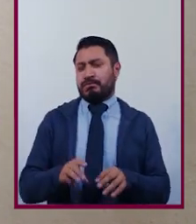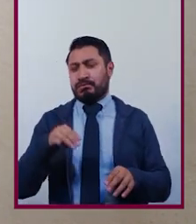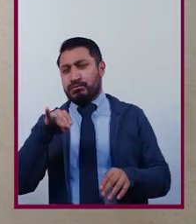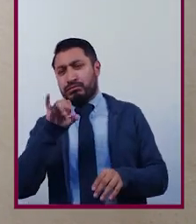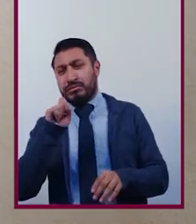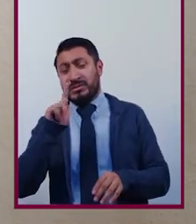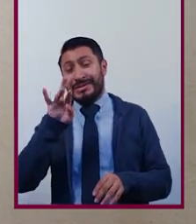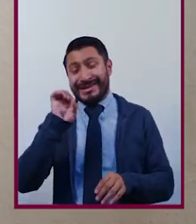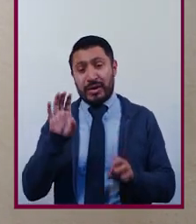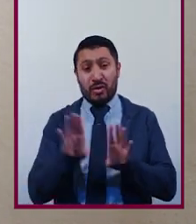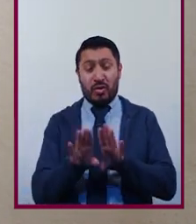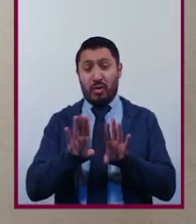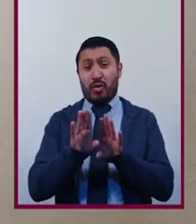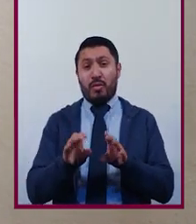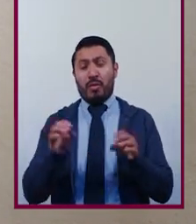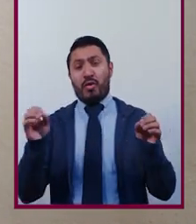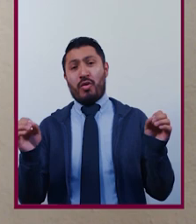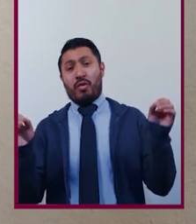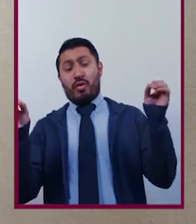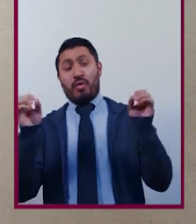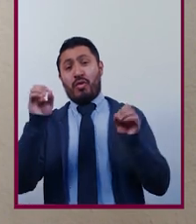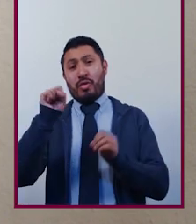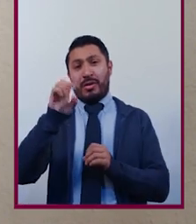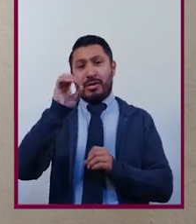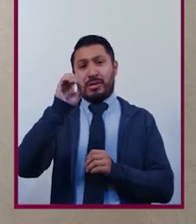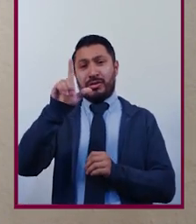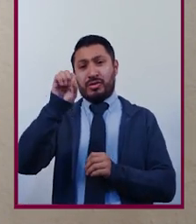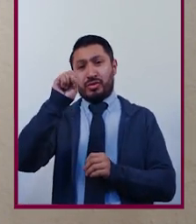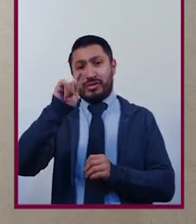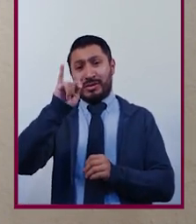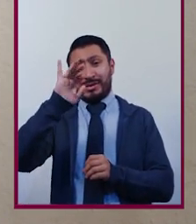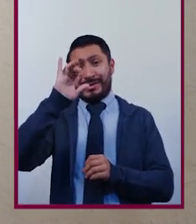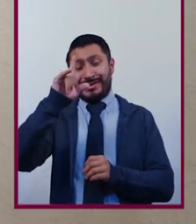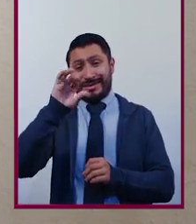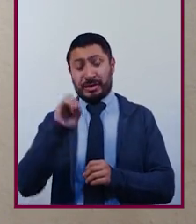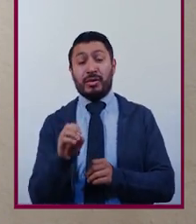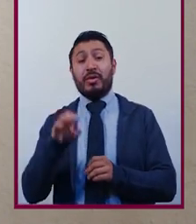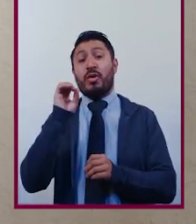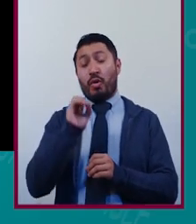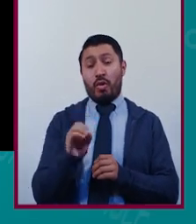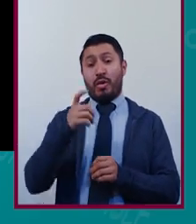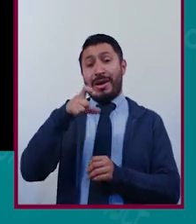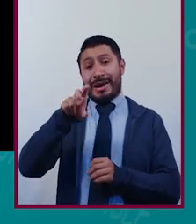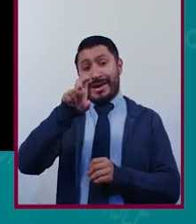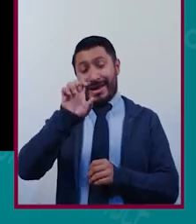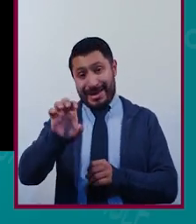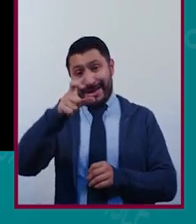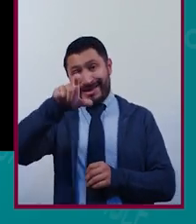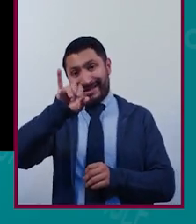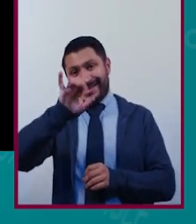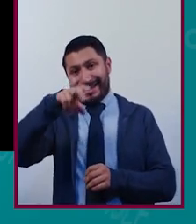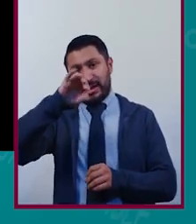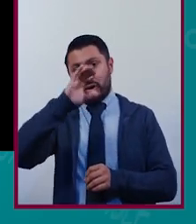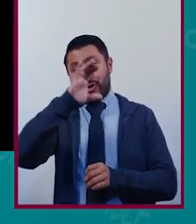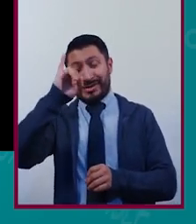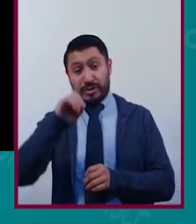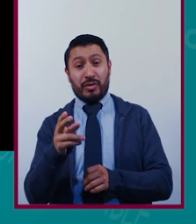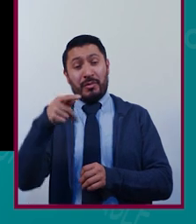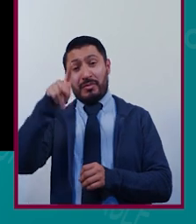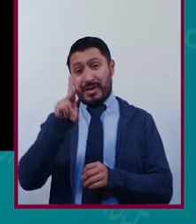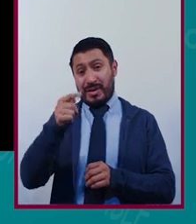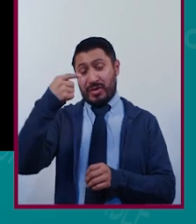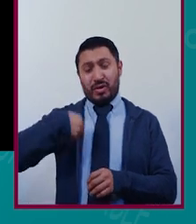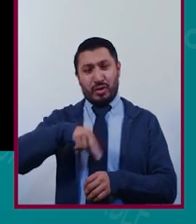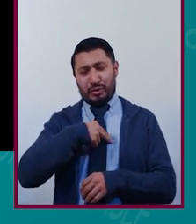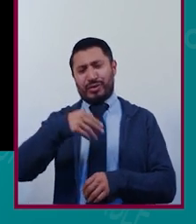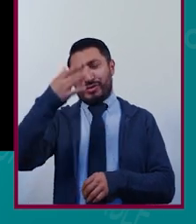los solsticios o equinoccios, que para el hombre primitivo eran una cosa de magia. Pero para nosotros, modestia aparte,